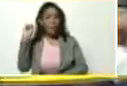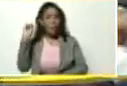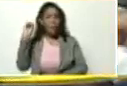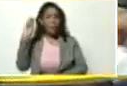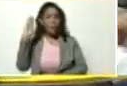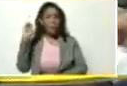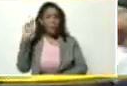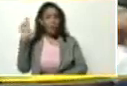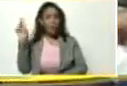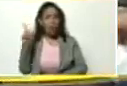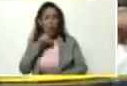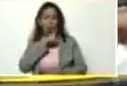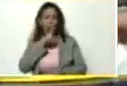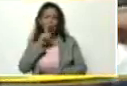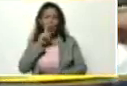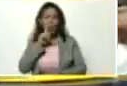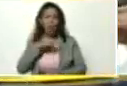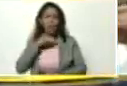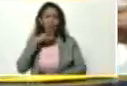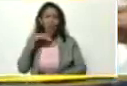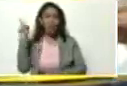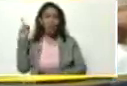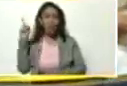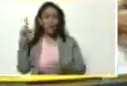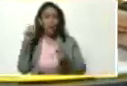Están nutridos los nombres de esta promoción.